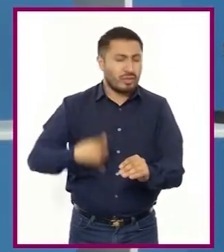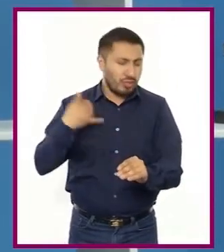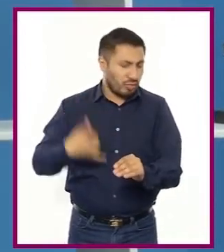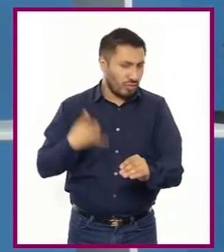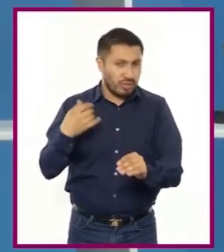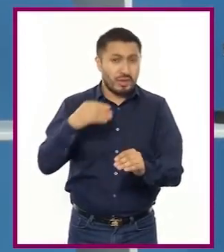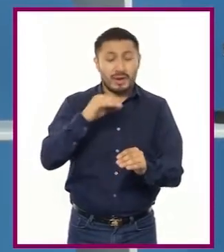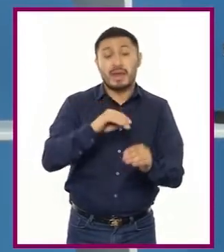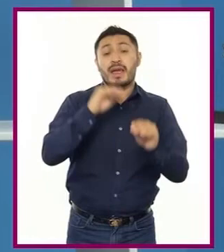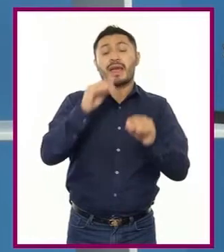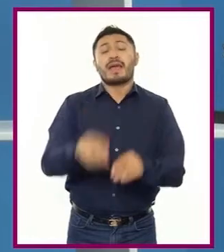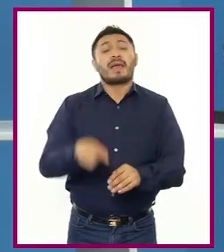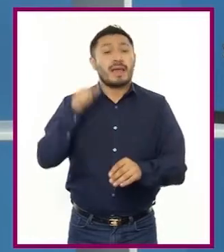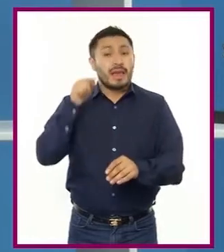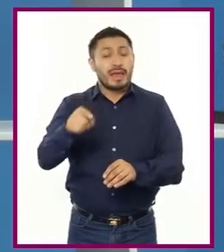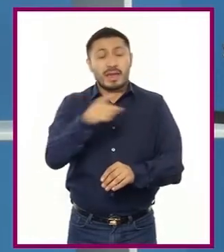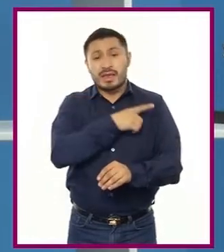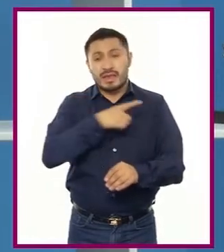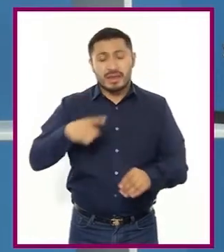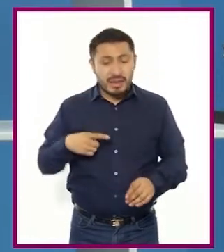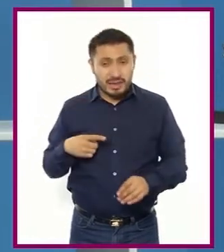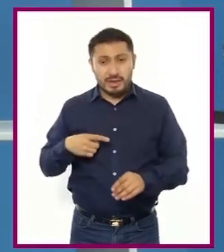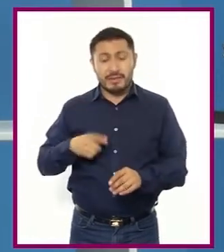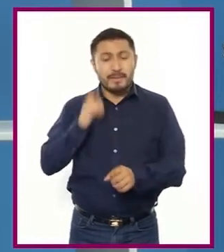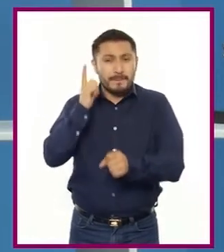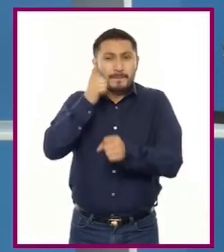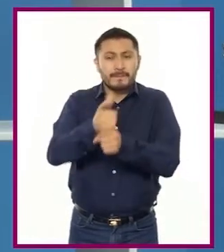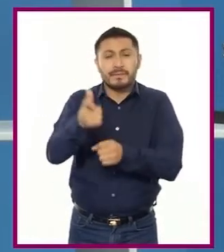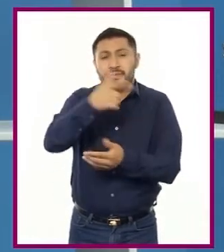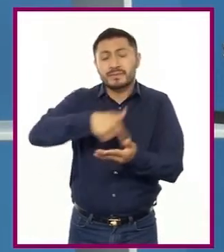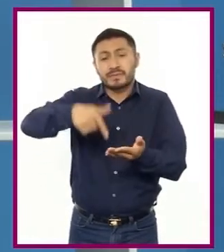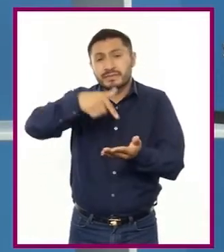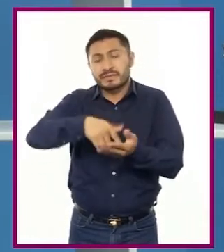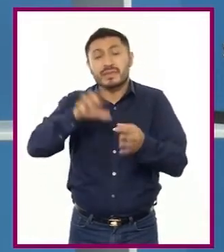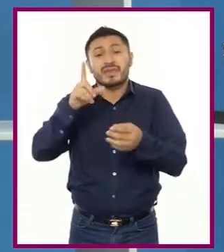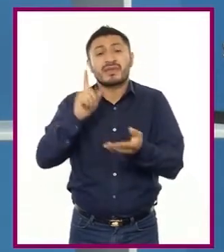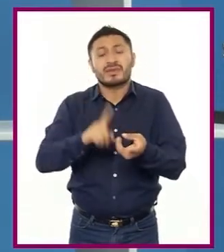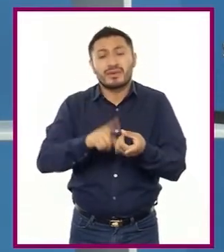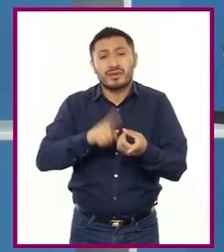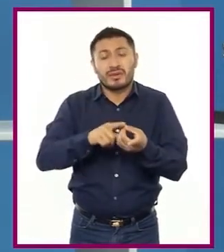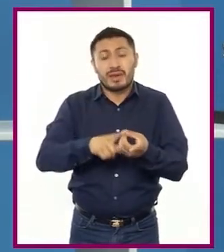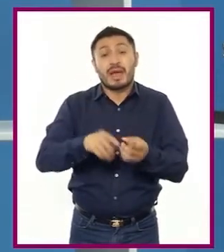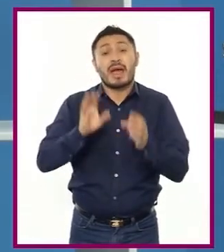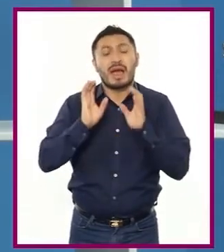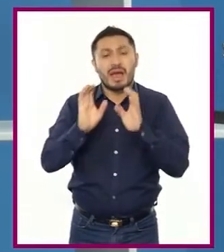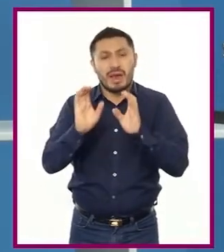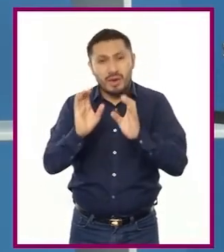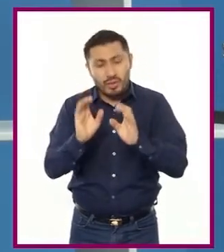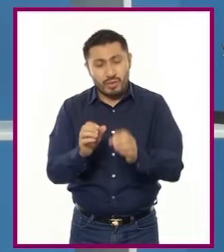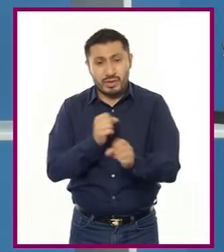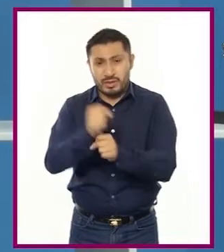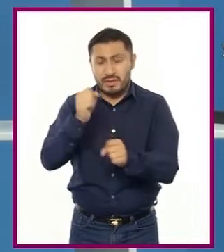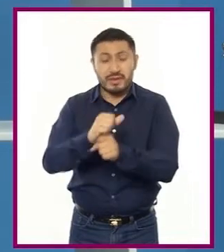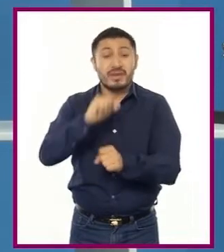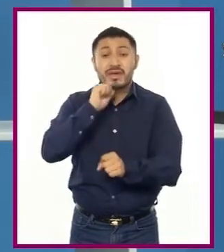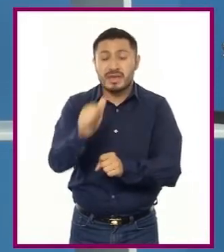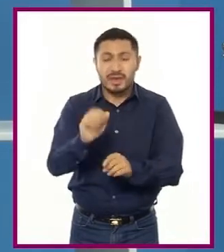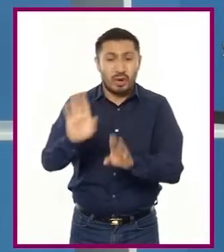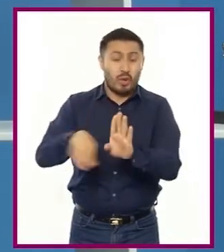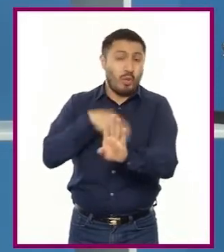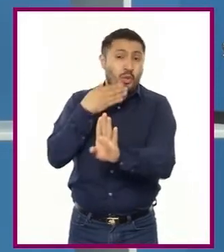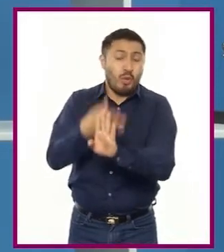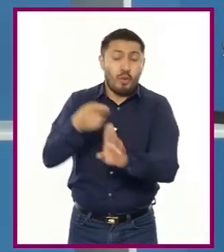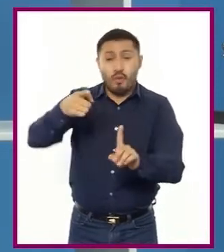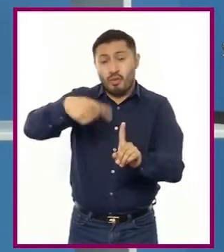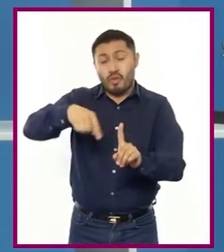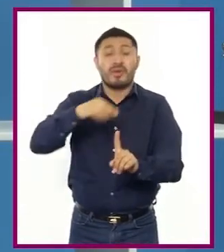a adoptar medidas para su localización, prevenir que sufra mayores daños y evitar perjudicar